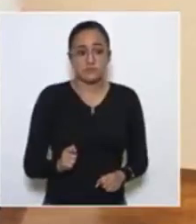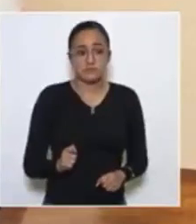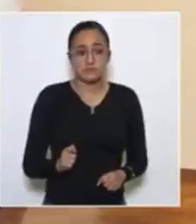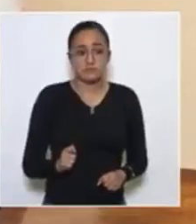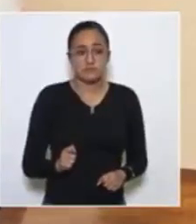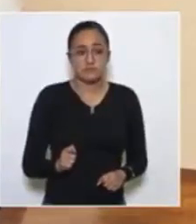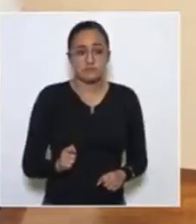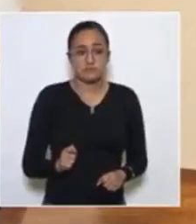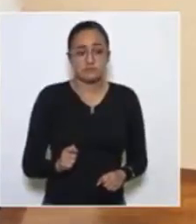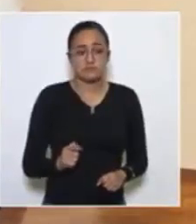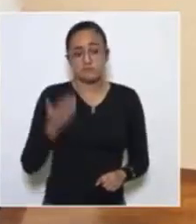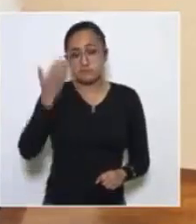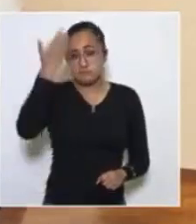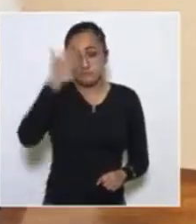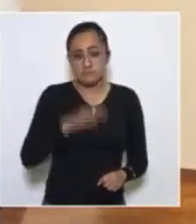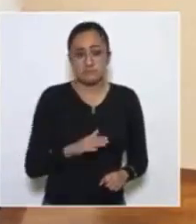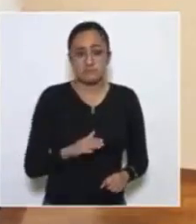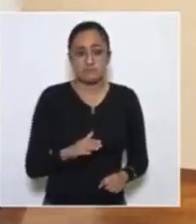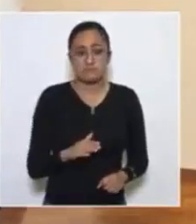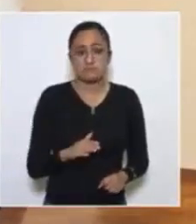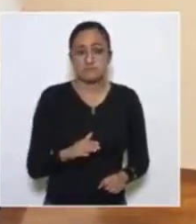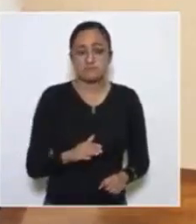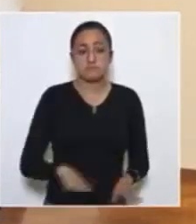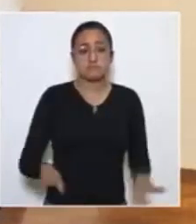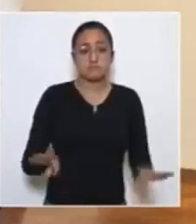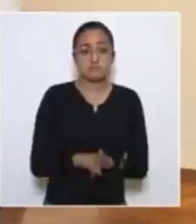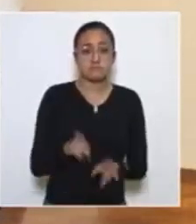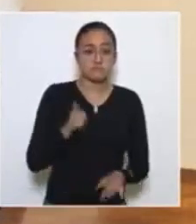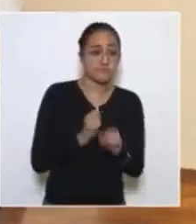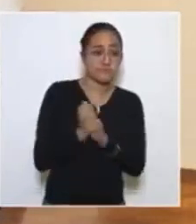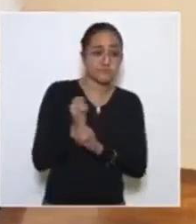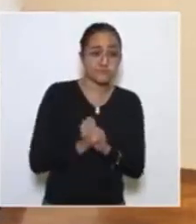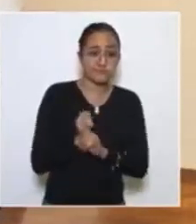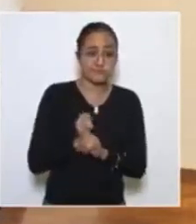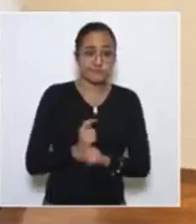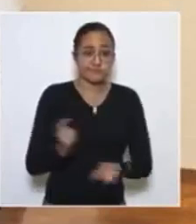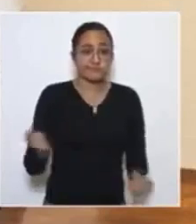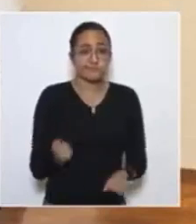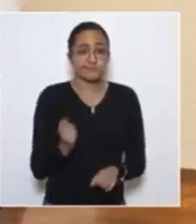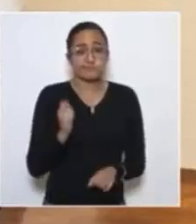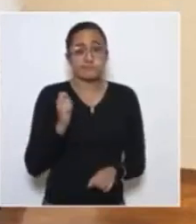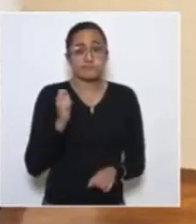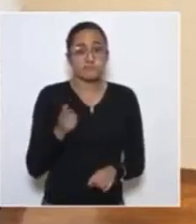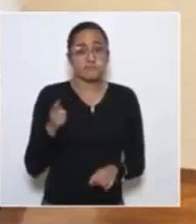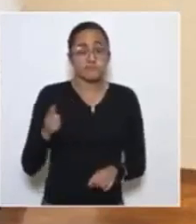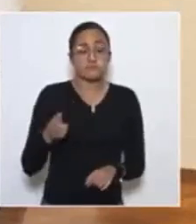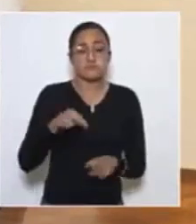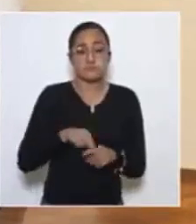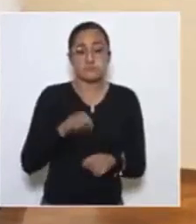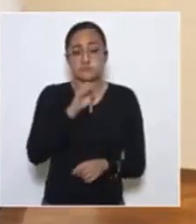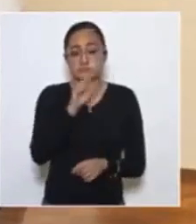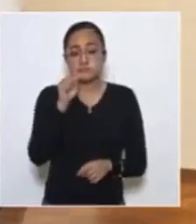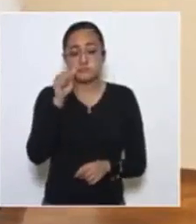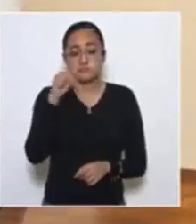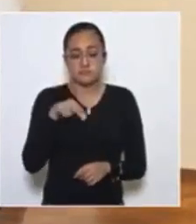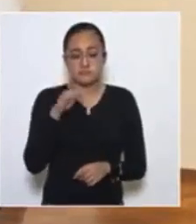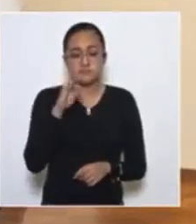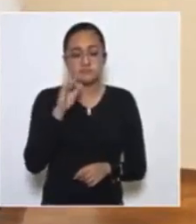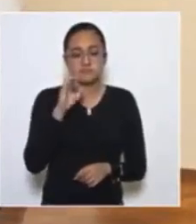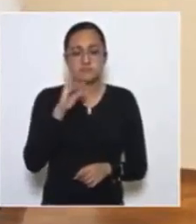haber puesto del conocimiento de la autoridad investigadora los hechos de San Francisco era una